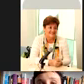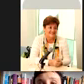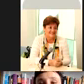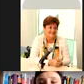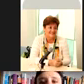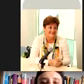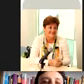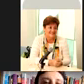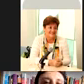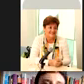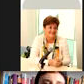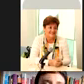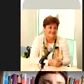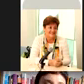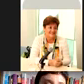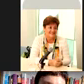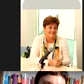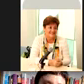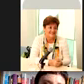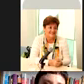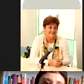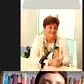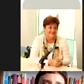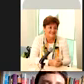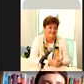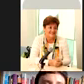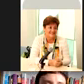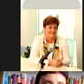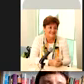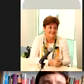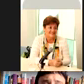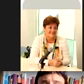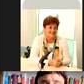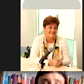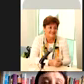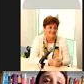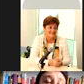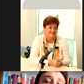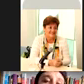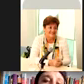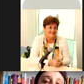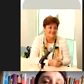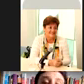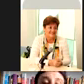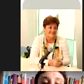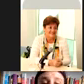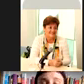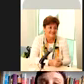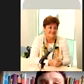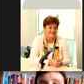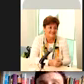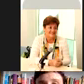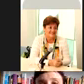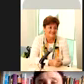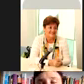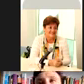está diseñado. Entonces hay mucha gente, muchas personas que van a quedar excluidas. Y después el concepto de